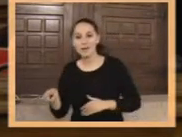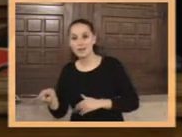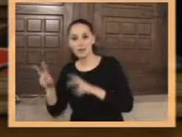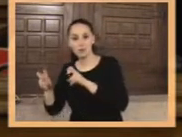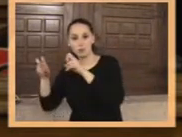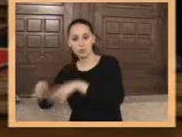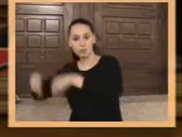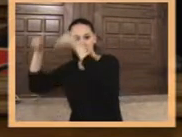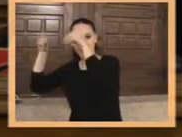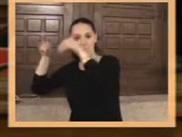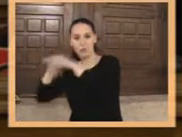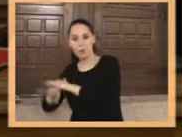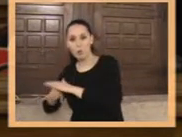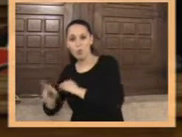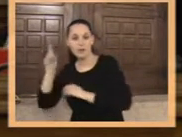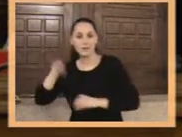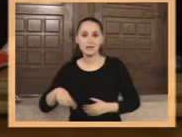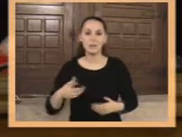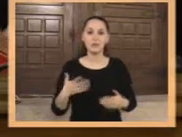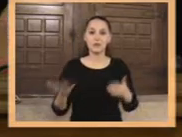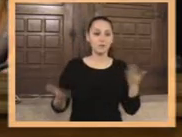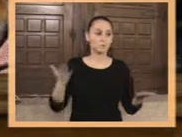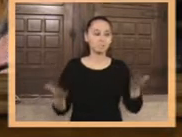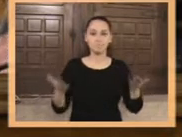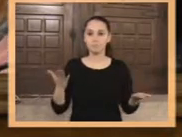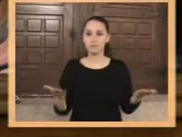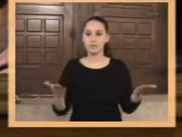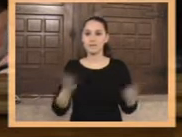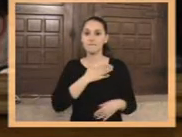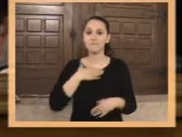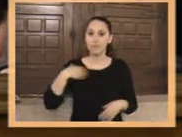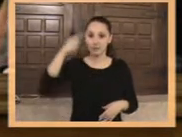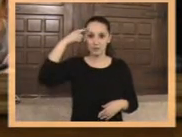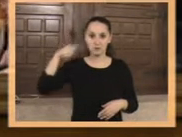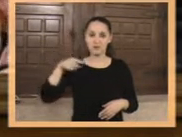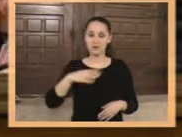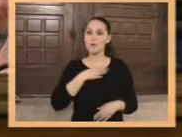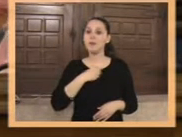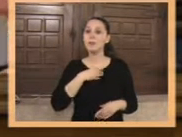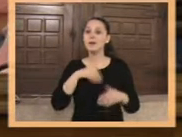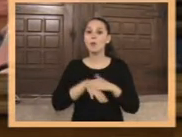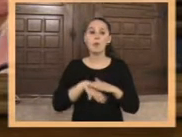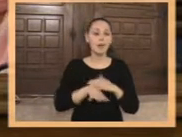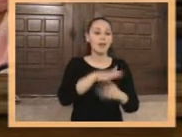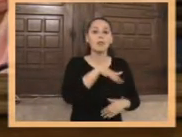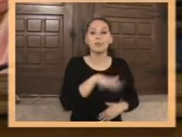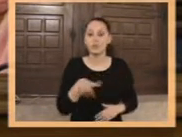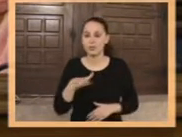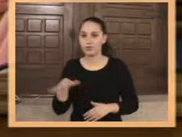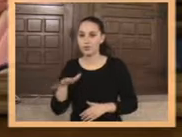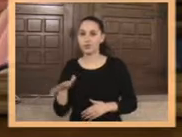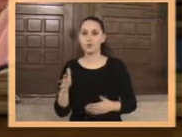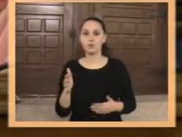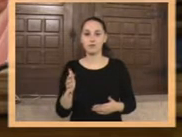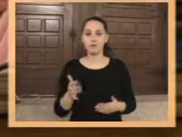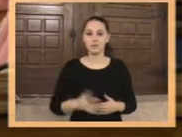recordar. Entonces, por lo tanto, bueno, pues clarificar un poco esa situación y si hay posibilidad, nosotros votaríamos a favor claramente, sin ningún problema, es decir, bueno, se